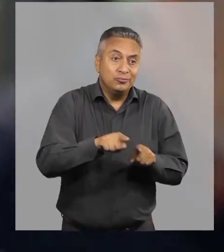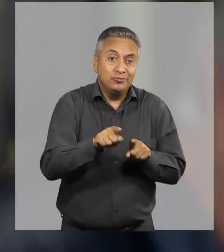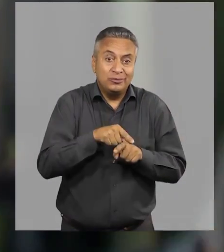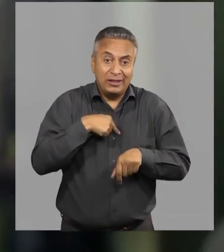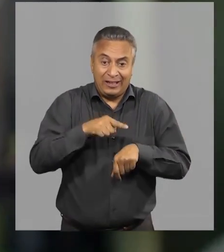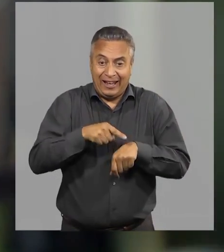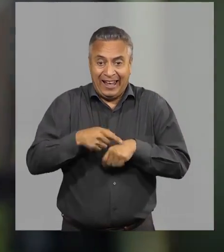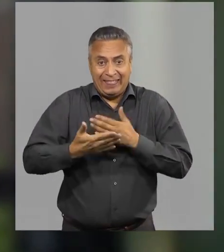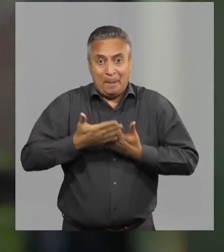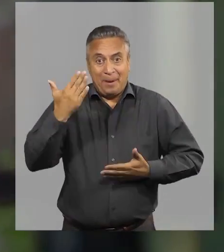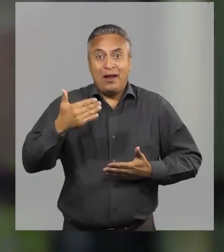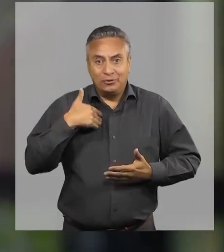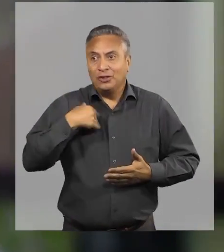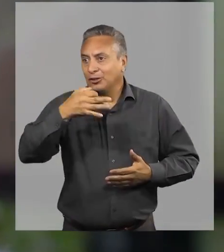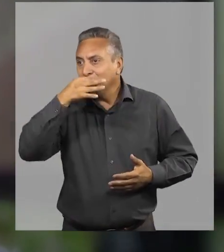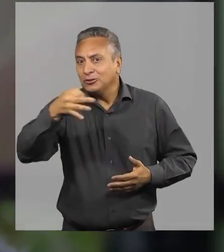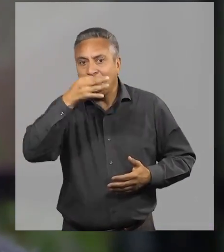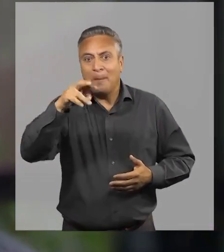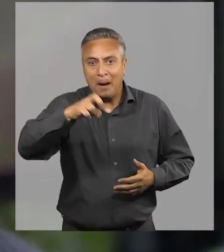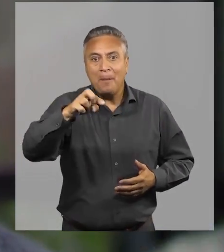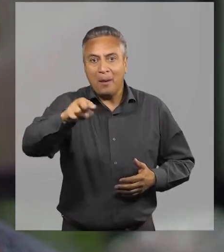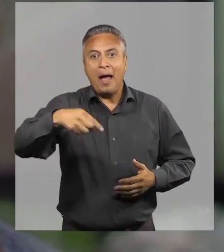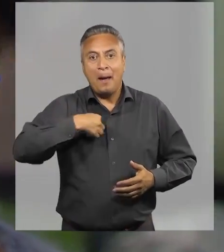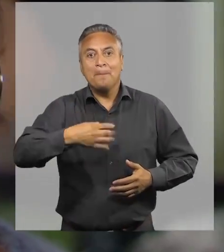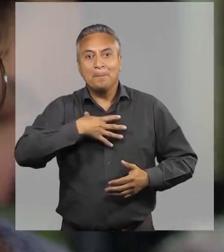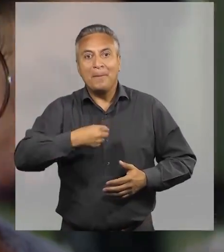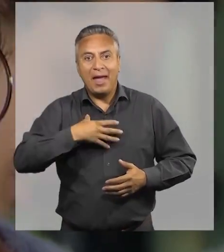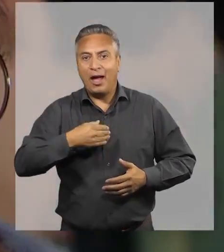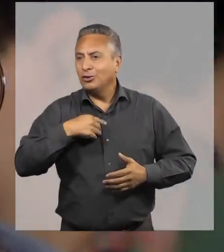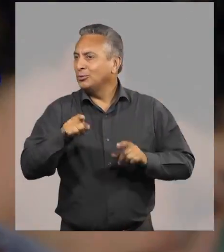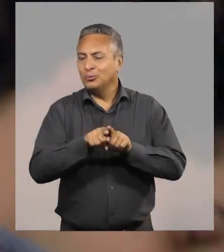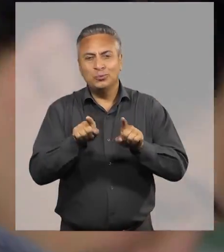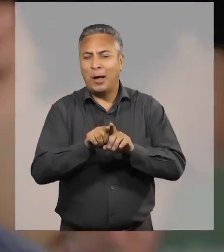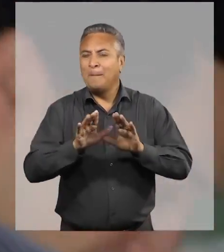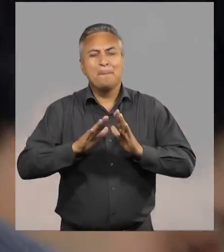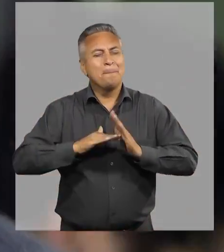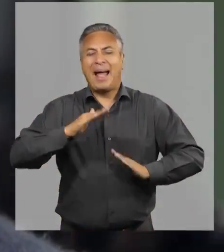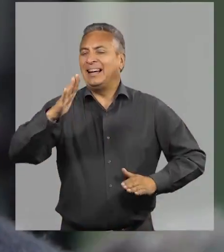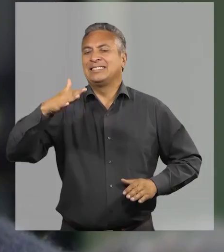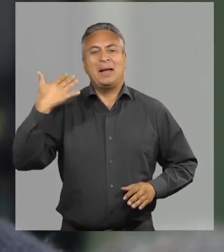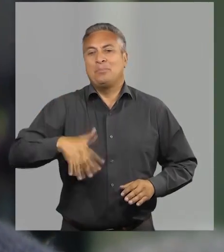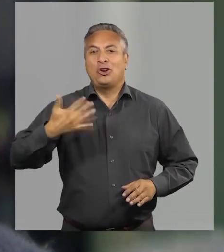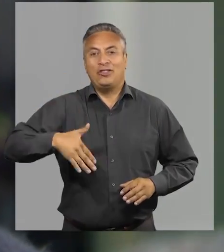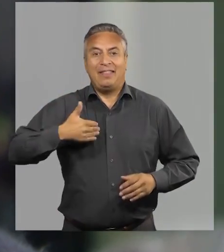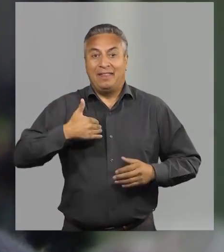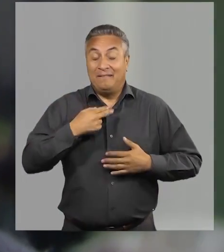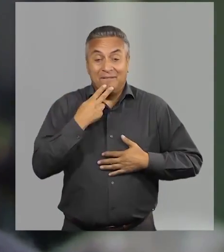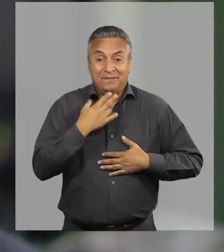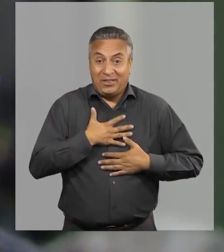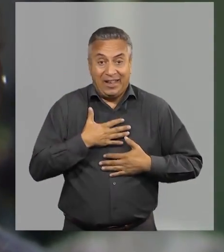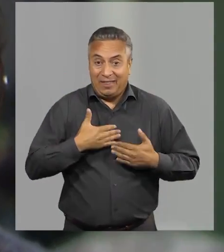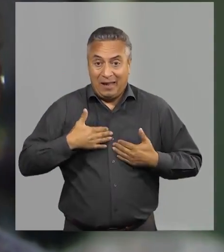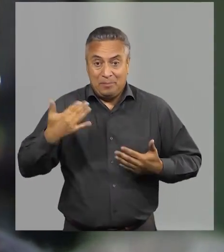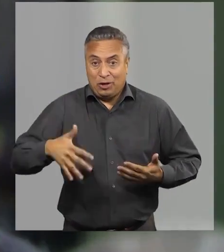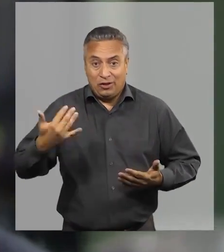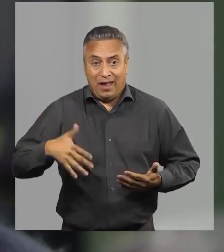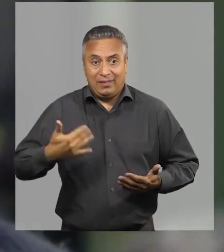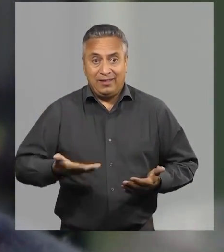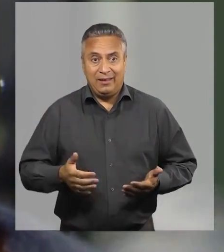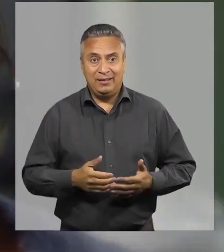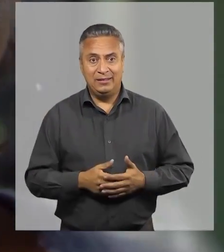que hayamos llegado un tanto tarde, pero es que le dije a mi papá y a mi hijo una de las cosas más importantes que he hecho en mi